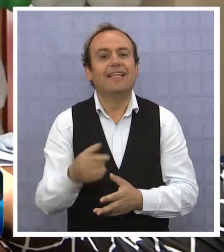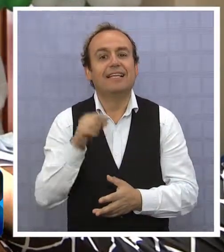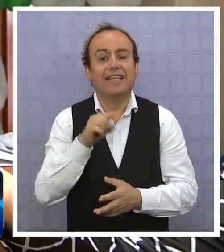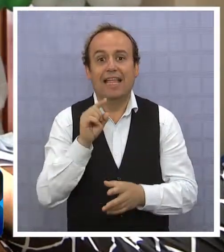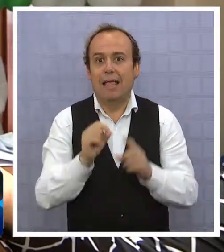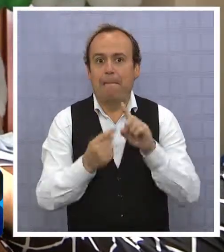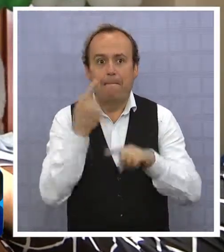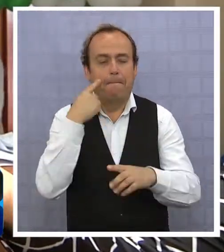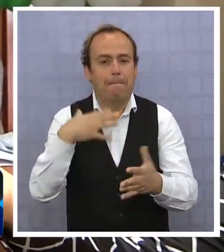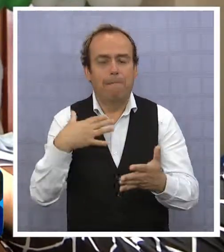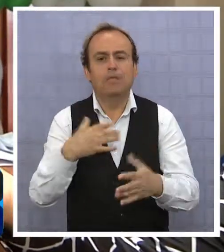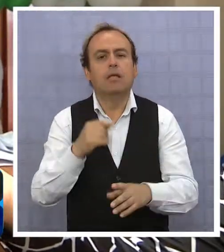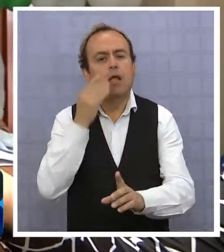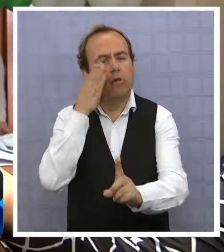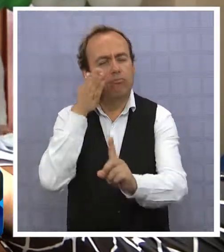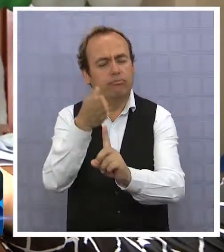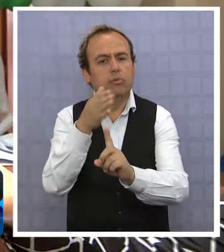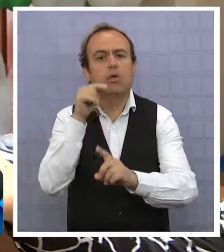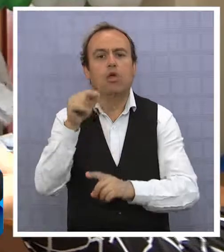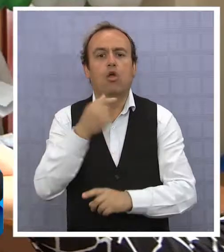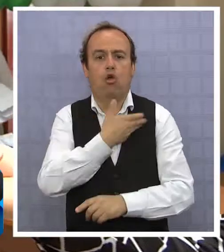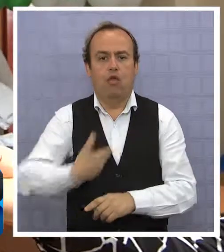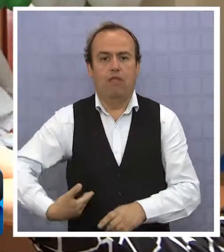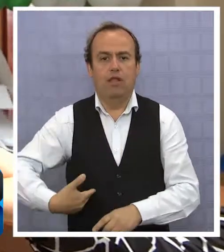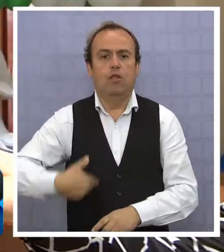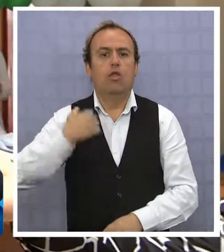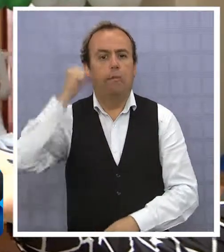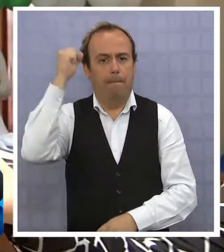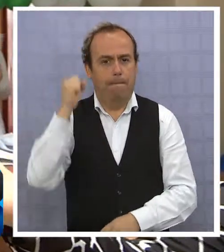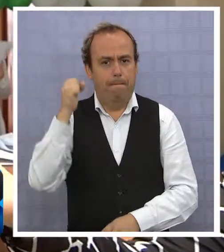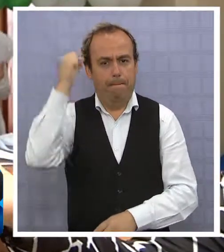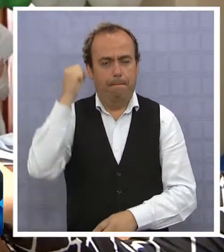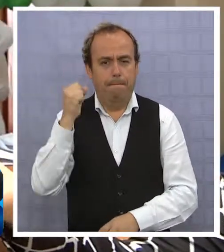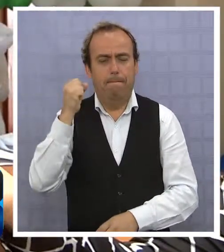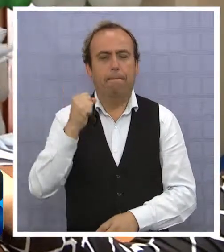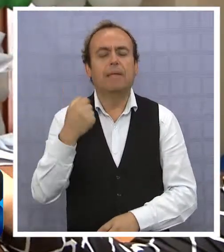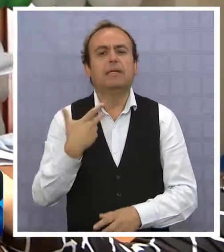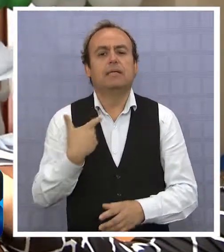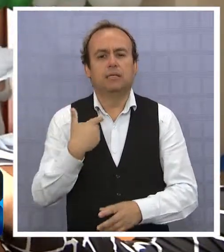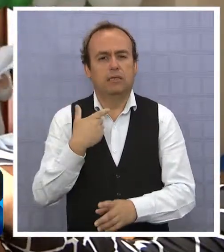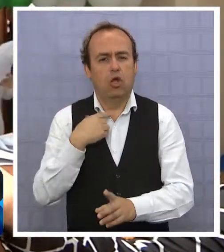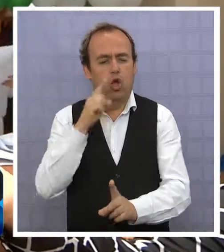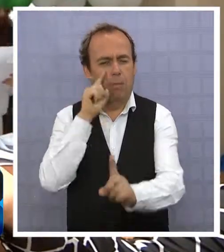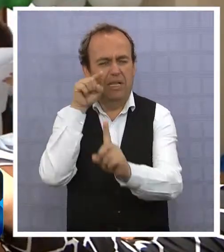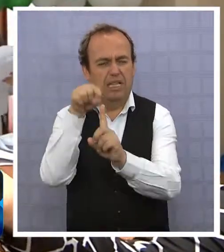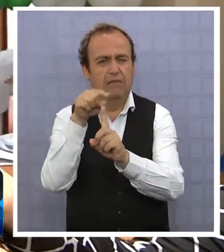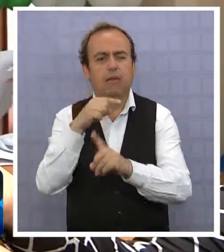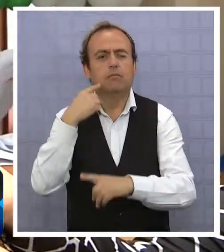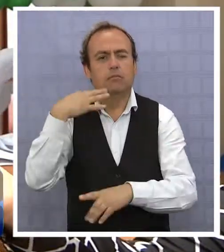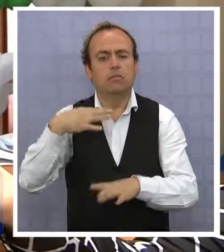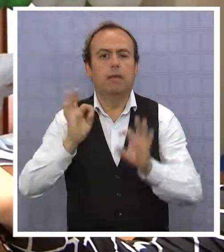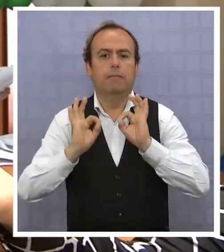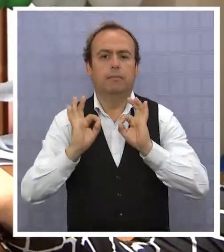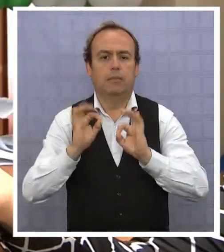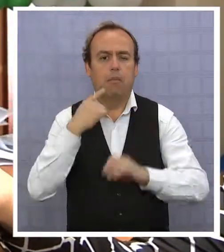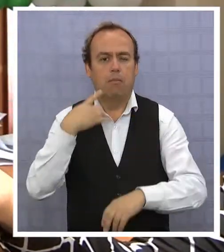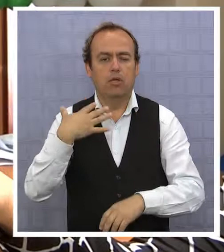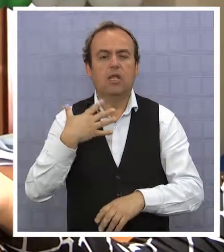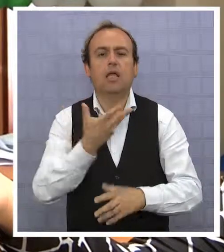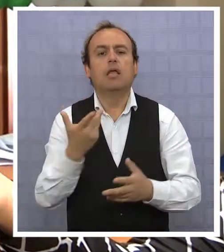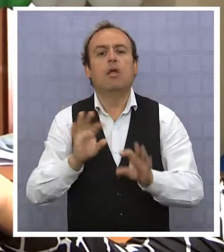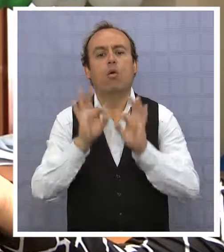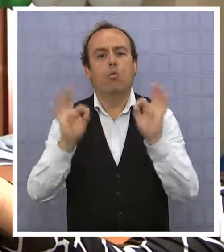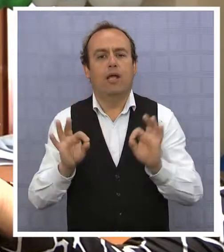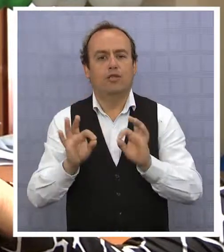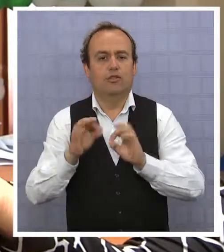ejes prioritarios de la educación del gobierno del presidente Piñera. Así que eso hace que estemos muy contentos porque